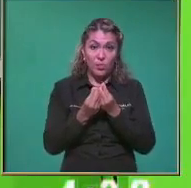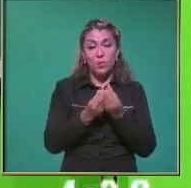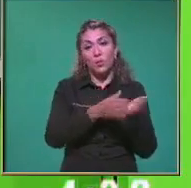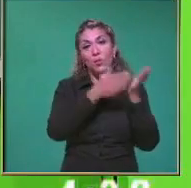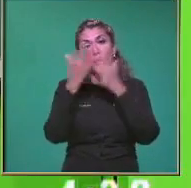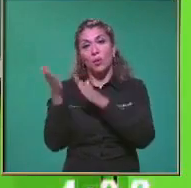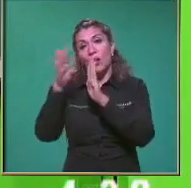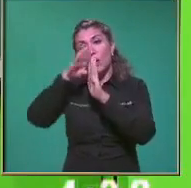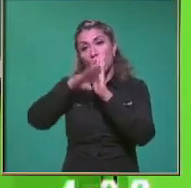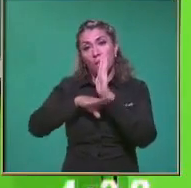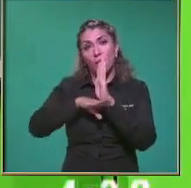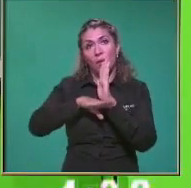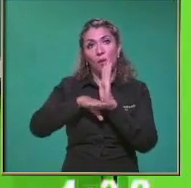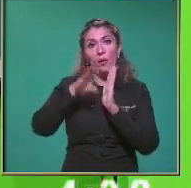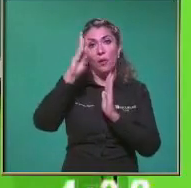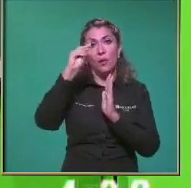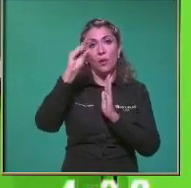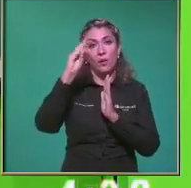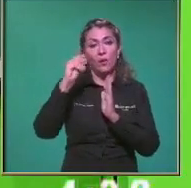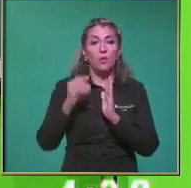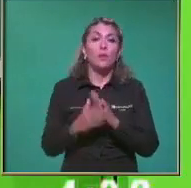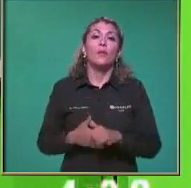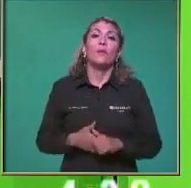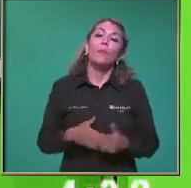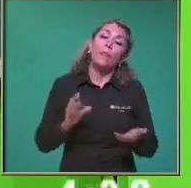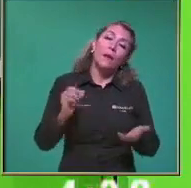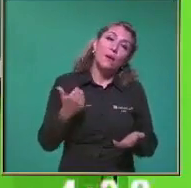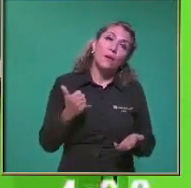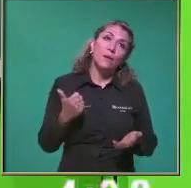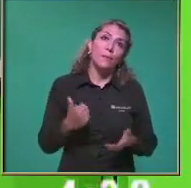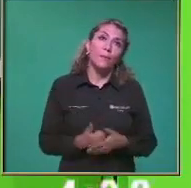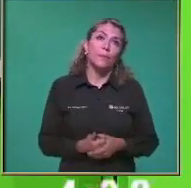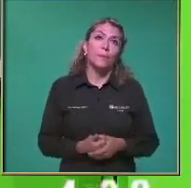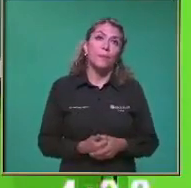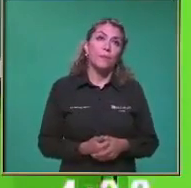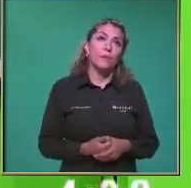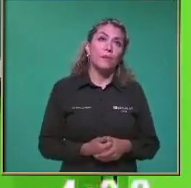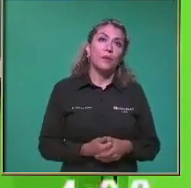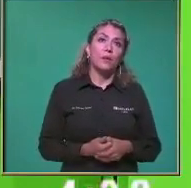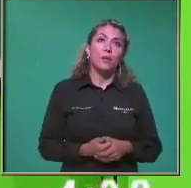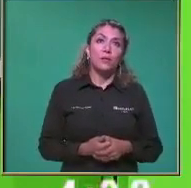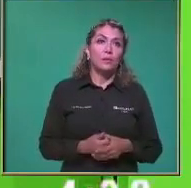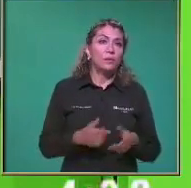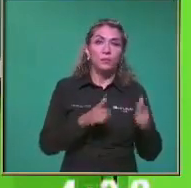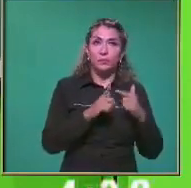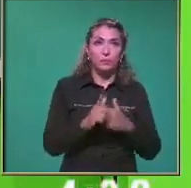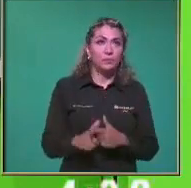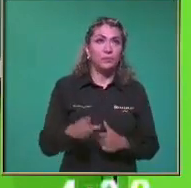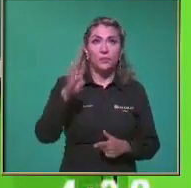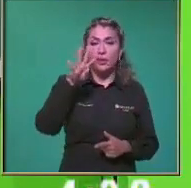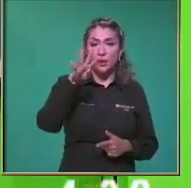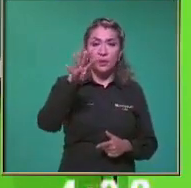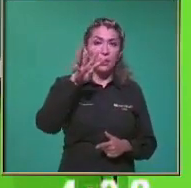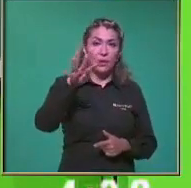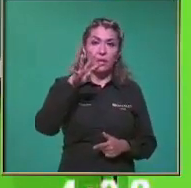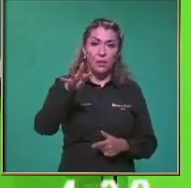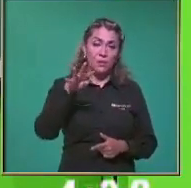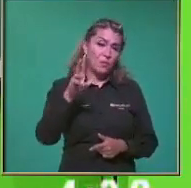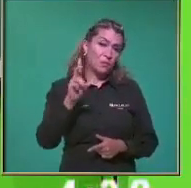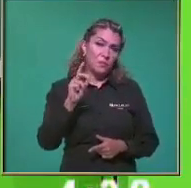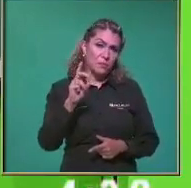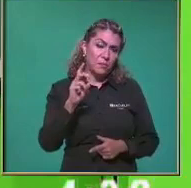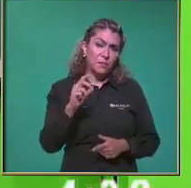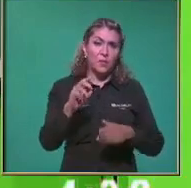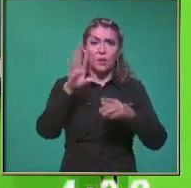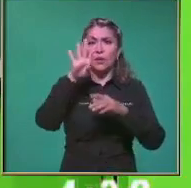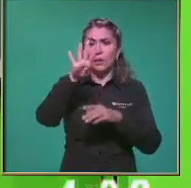se lo quito a los 90. Y la otra opción es, pues, seguirlo haciendo con fracciones. Es decir, 19 treintavos, pues, multiplico 19